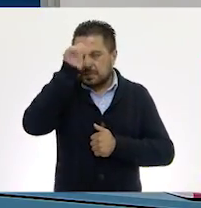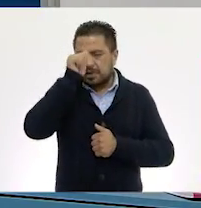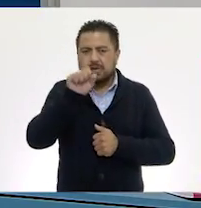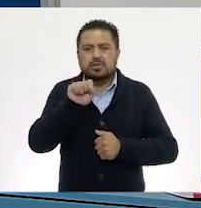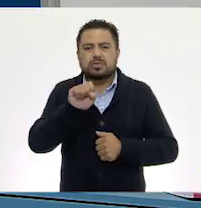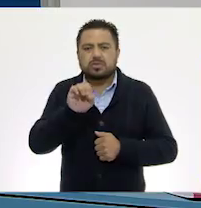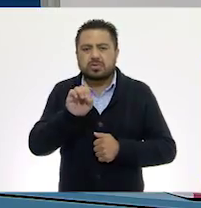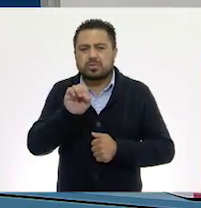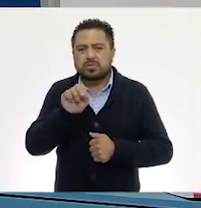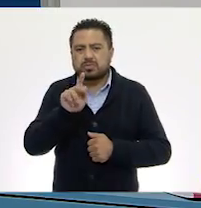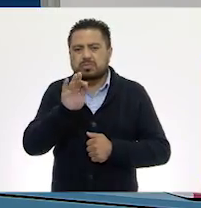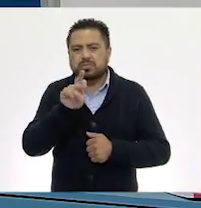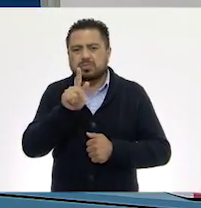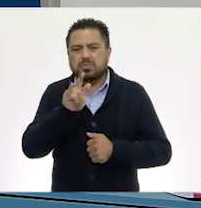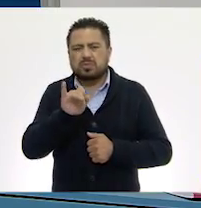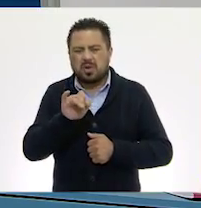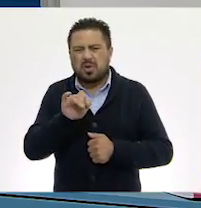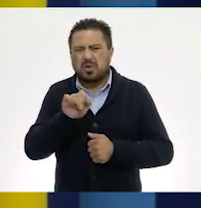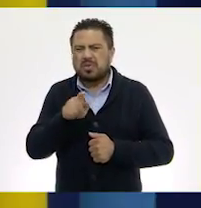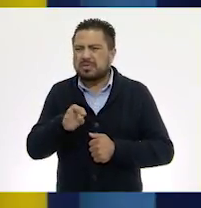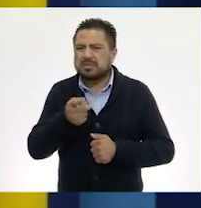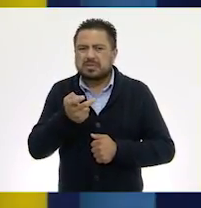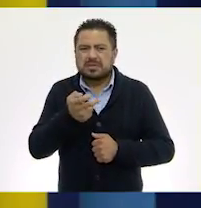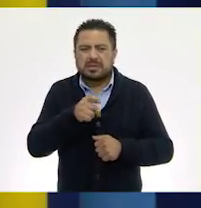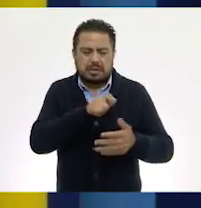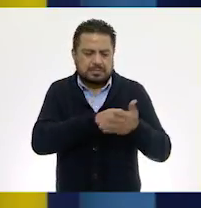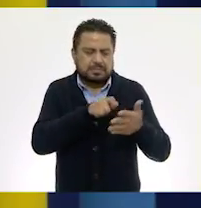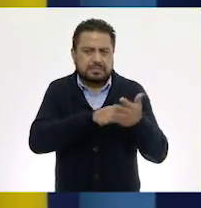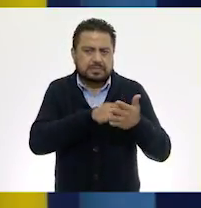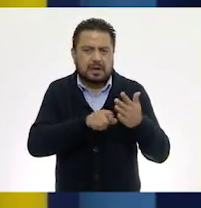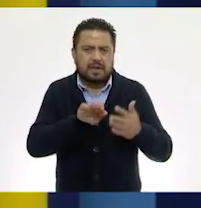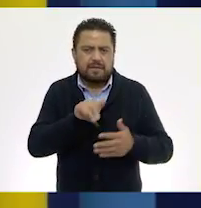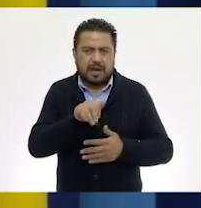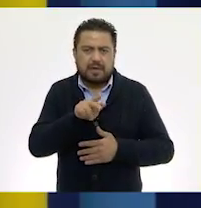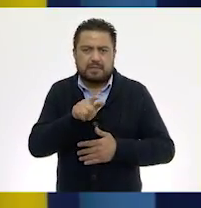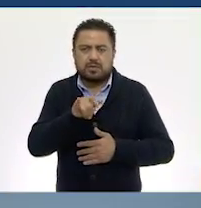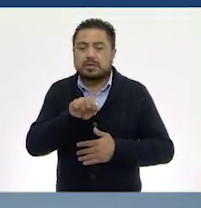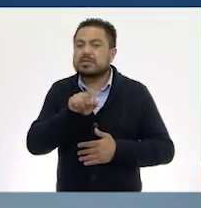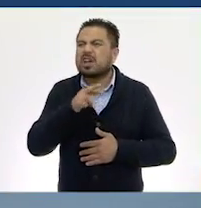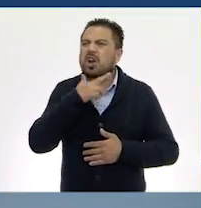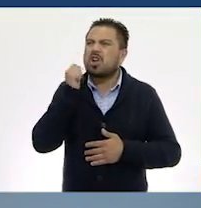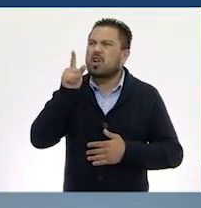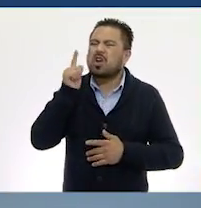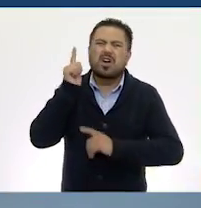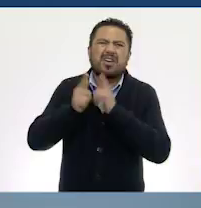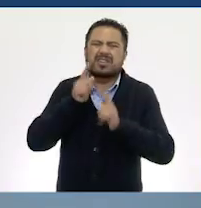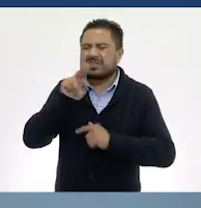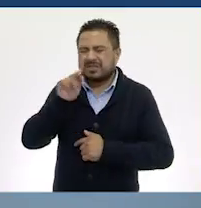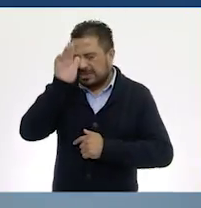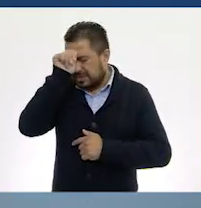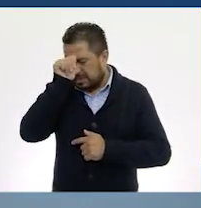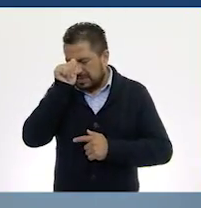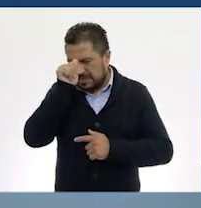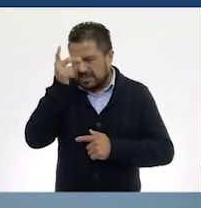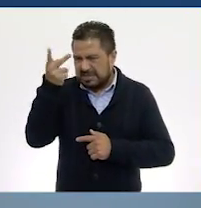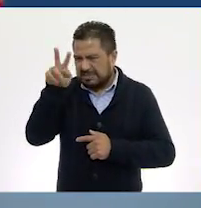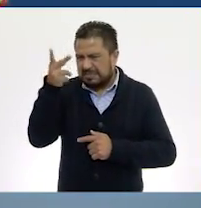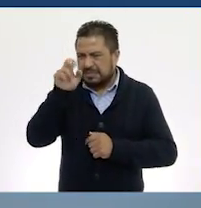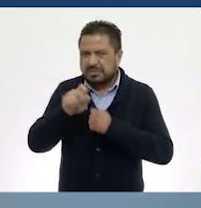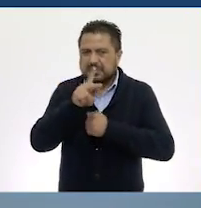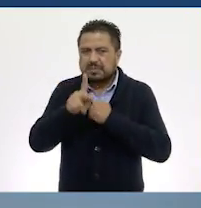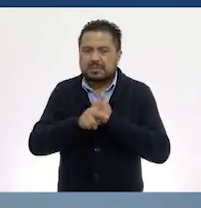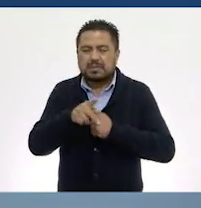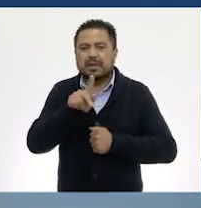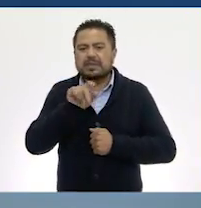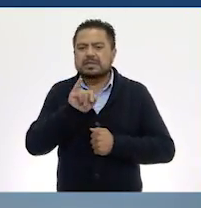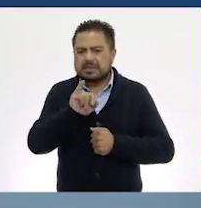Esopo? ¿Lo recuerdan? Sí. ¿Era un escritor de fábulas? Sí, de Roma o de Grecia. Creo que no me acuerdo muy bien. Pero sí